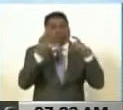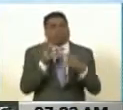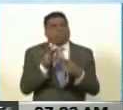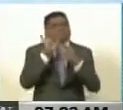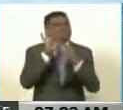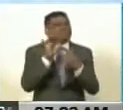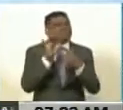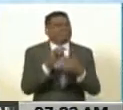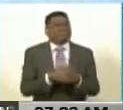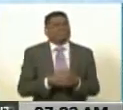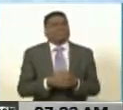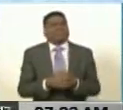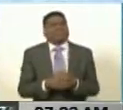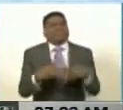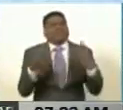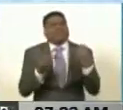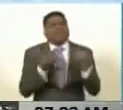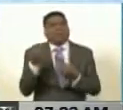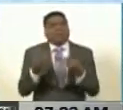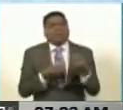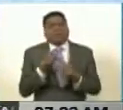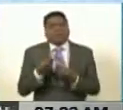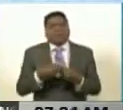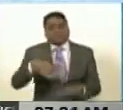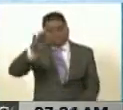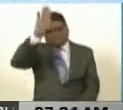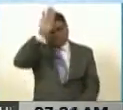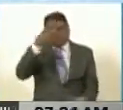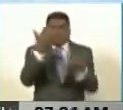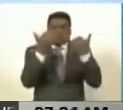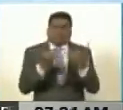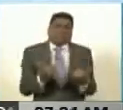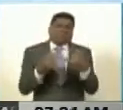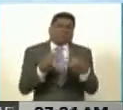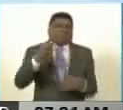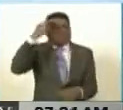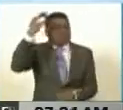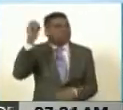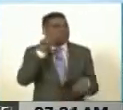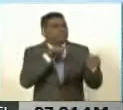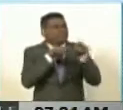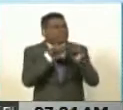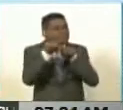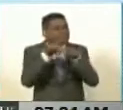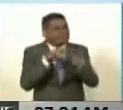lo que es la posición del Vaticano con la posición de la Iglesia venezolana, que tiene opiniones tan críticas al gobierno?